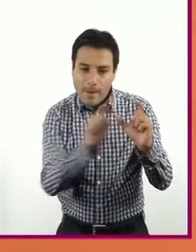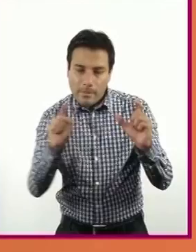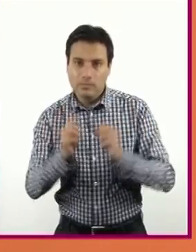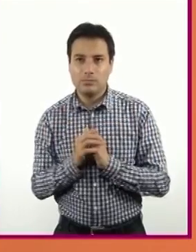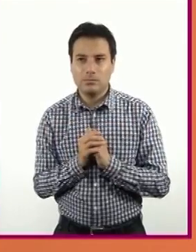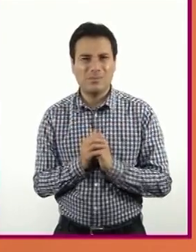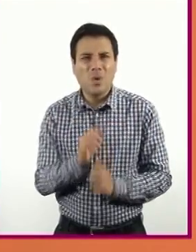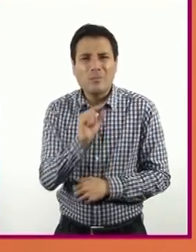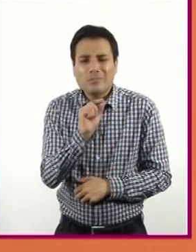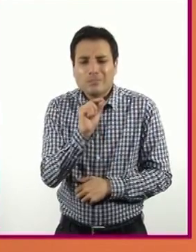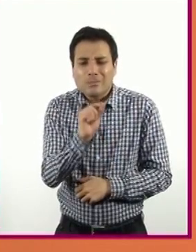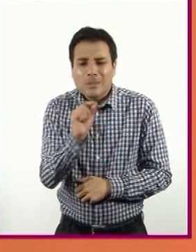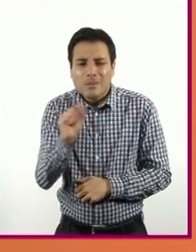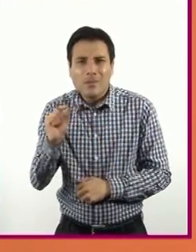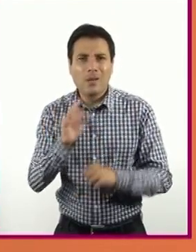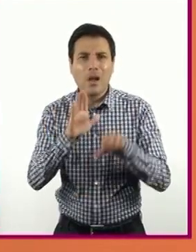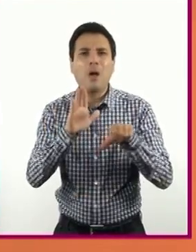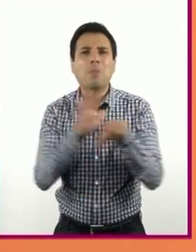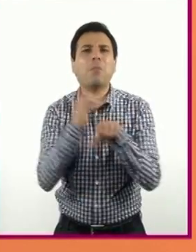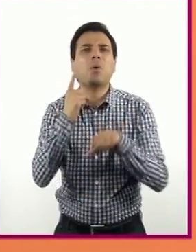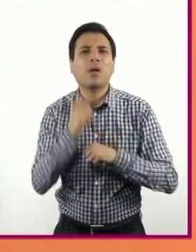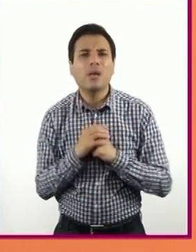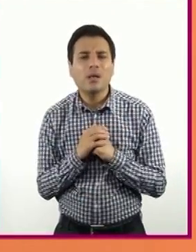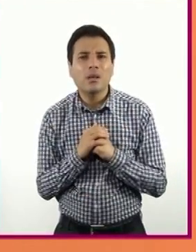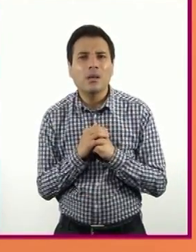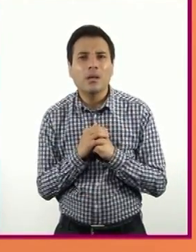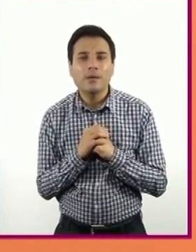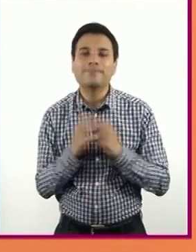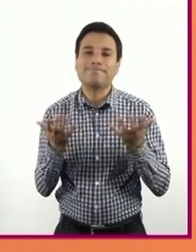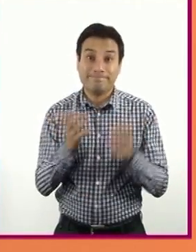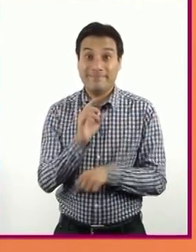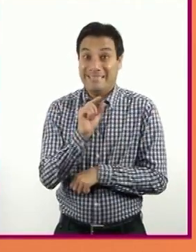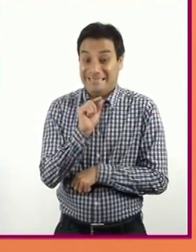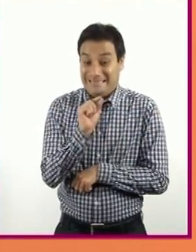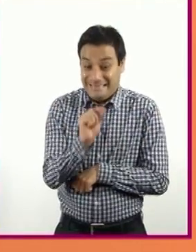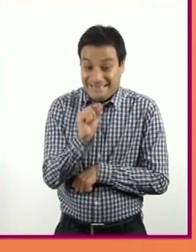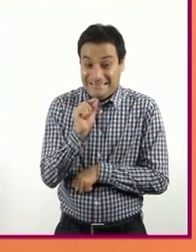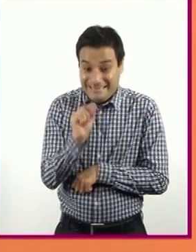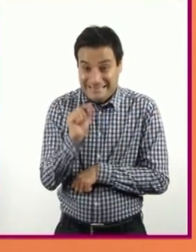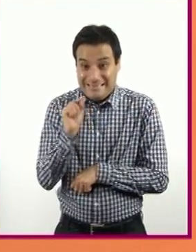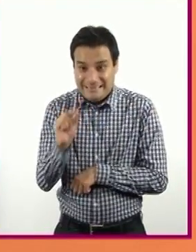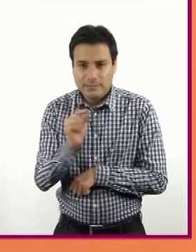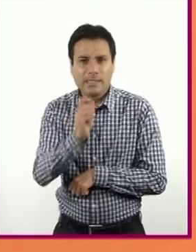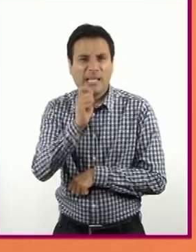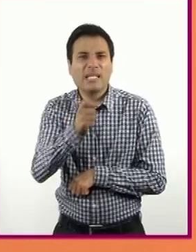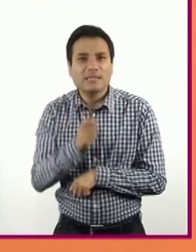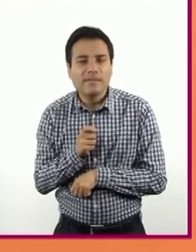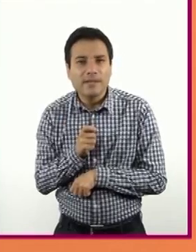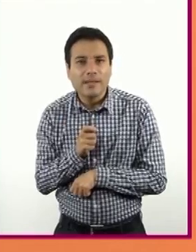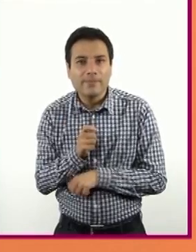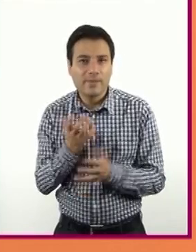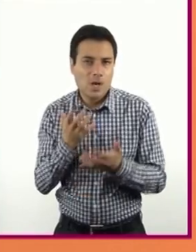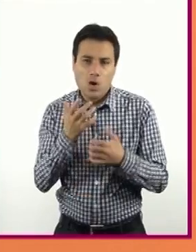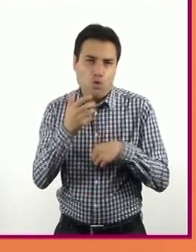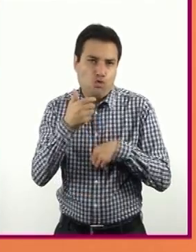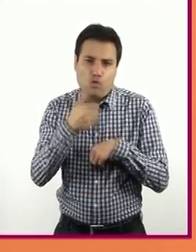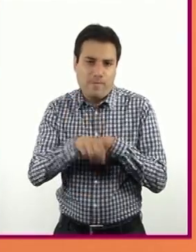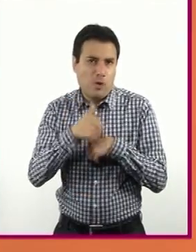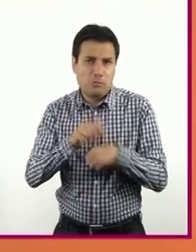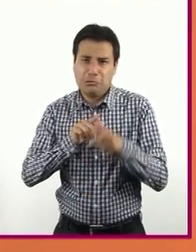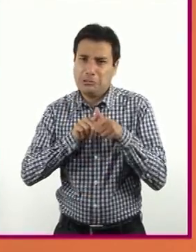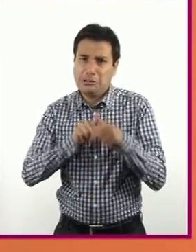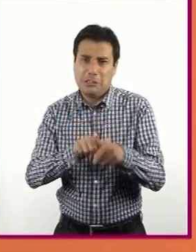puntos suspensivos al final de la sucesión? Los puntos suspensivos indican que la sucesión